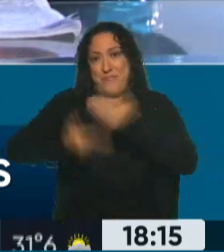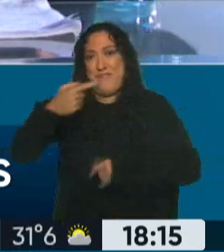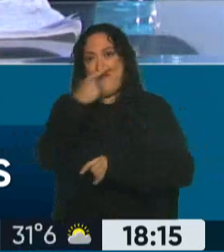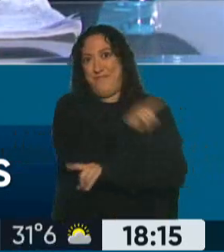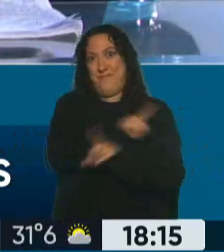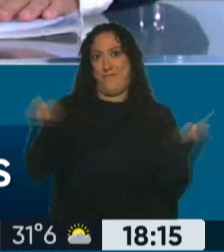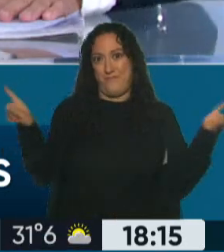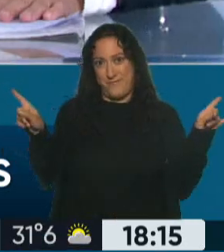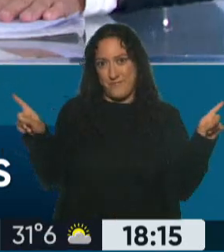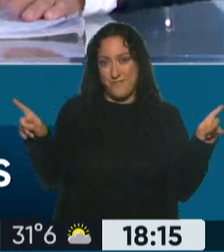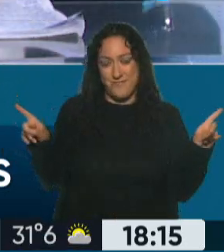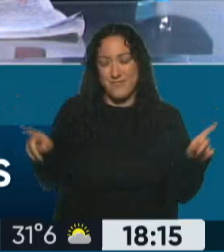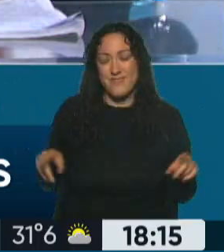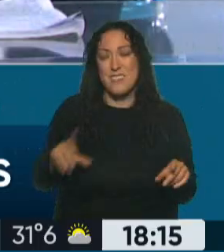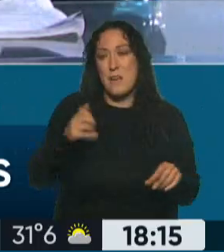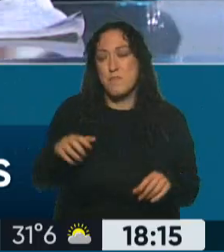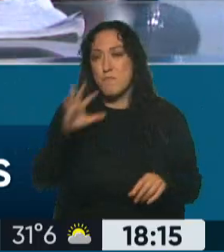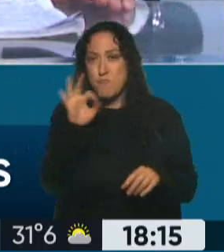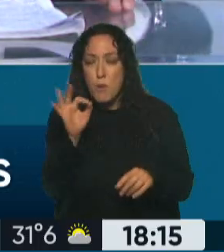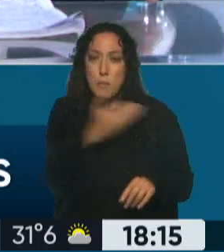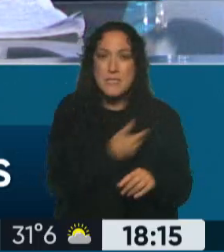fue Emilio campo el el que nunca fue presidente del Banco Central cual